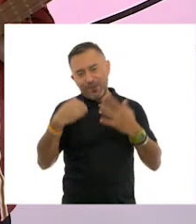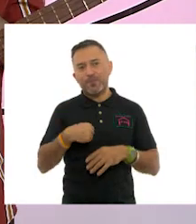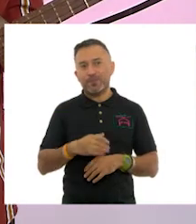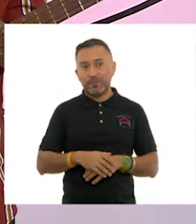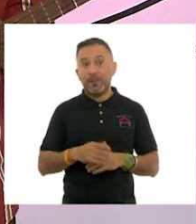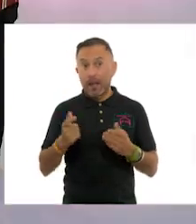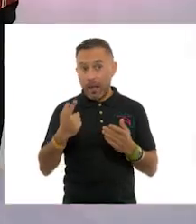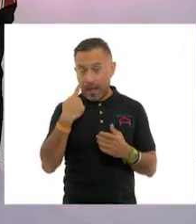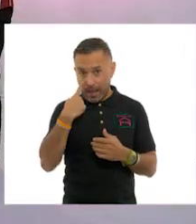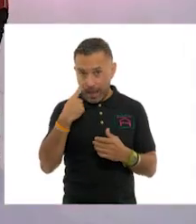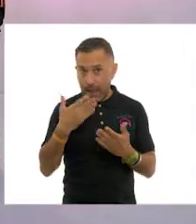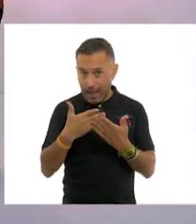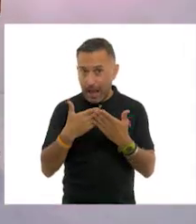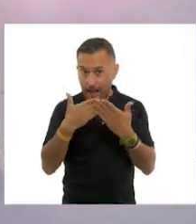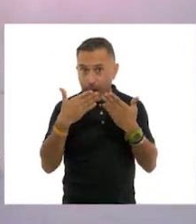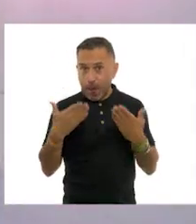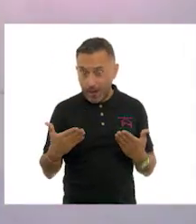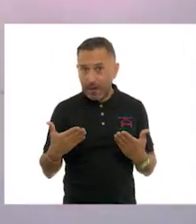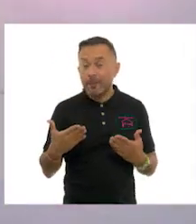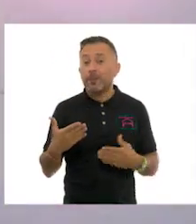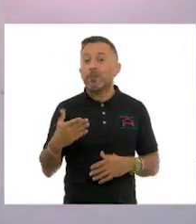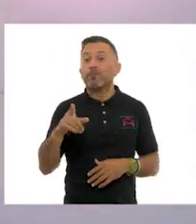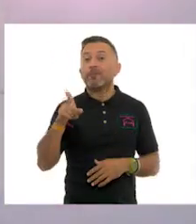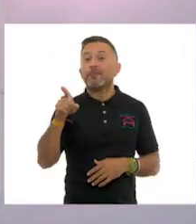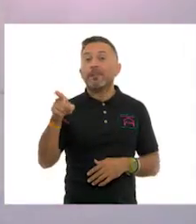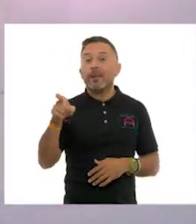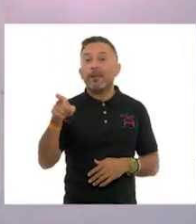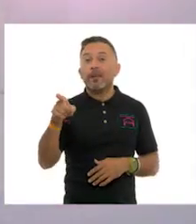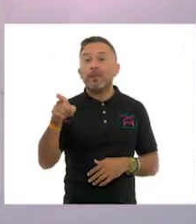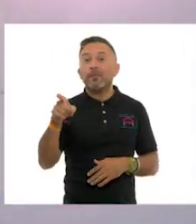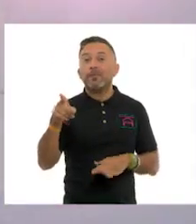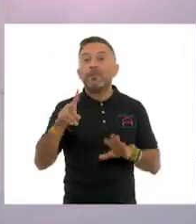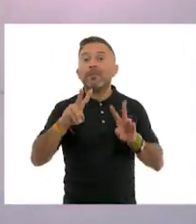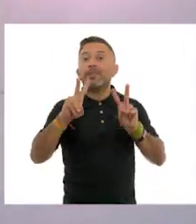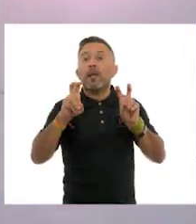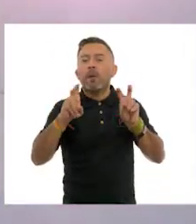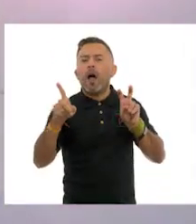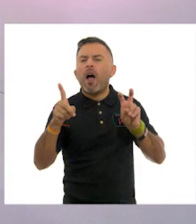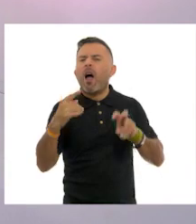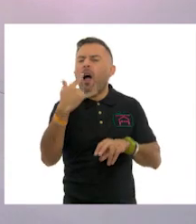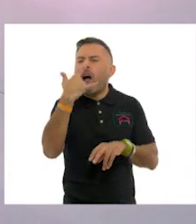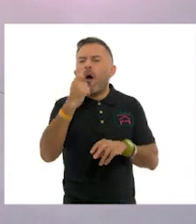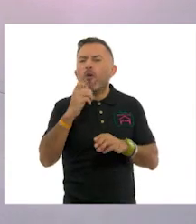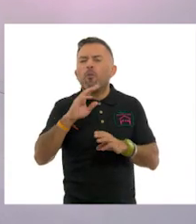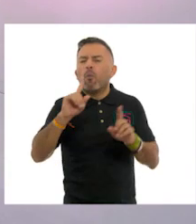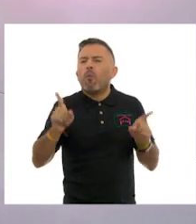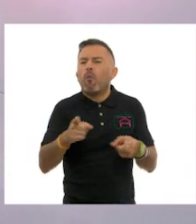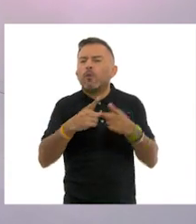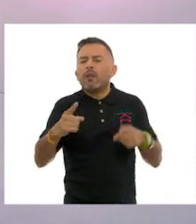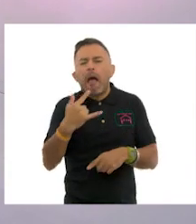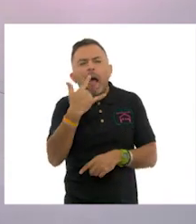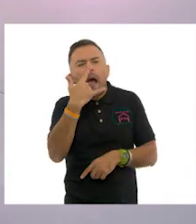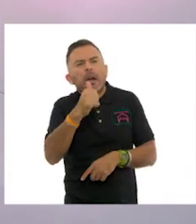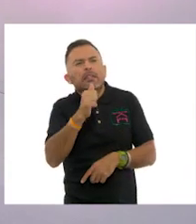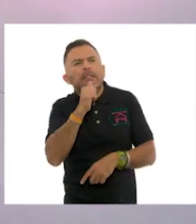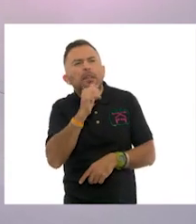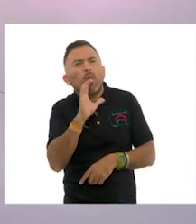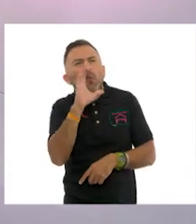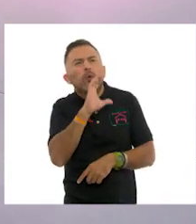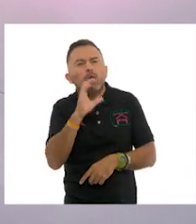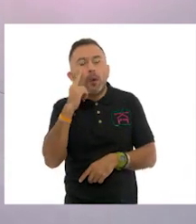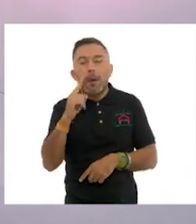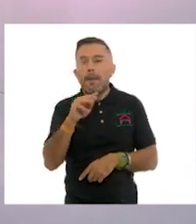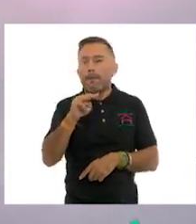a ver ahora qué nos tienen preparado en la sección de curiosidades musicales, Mesli y